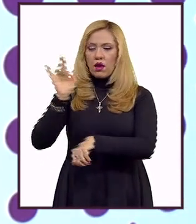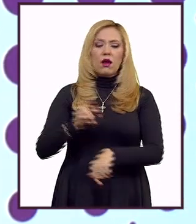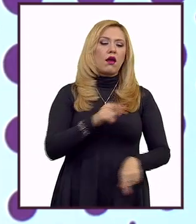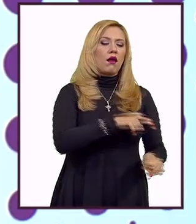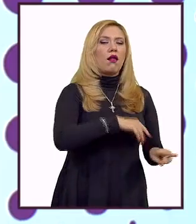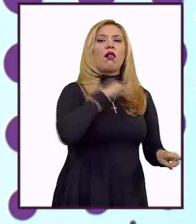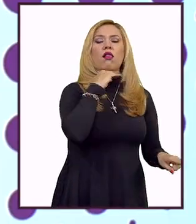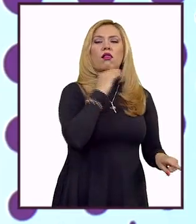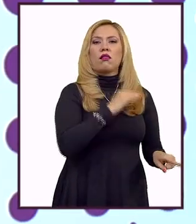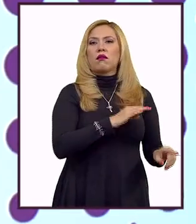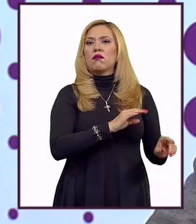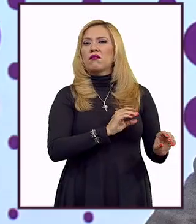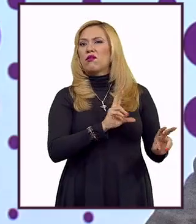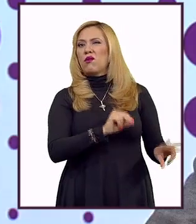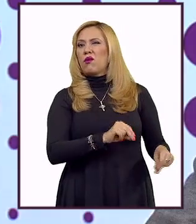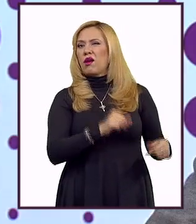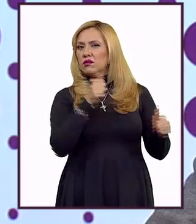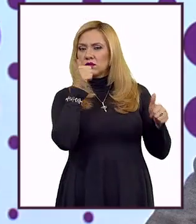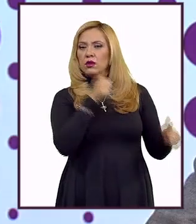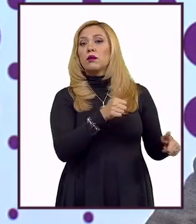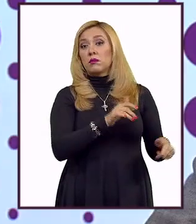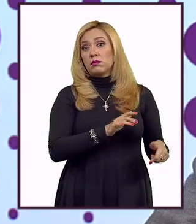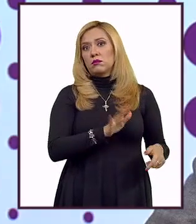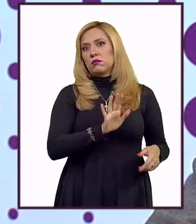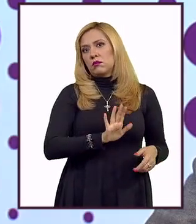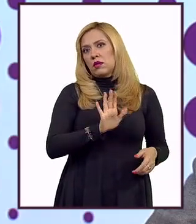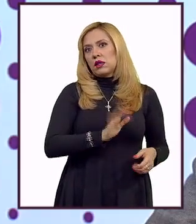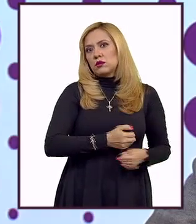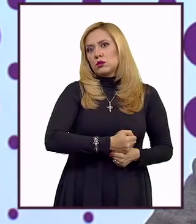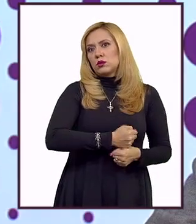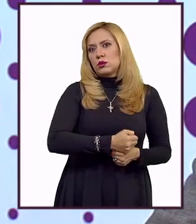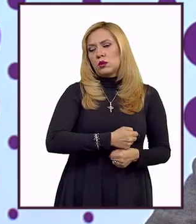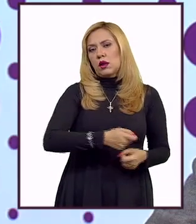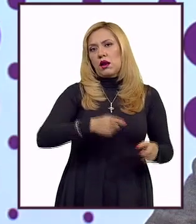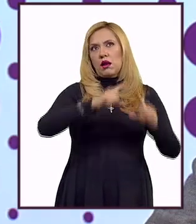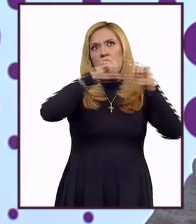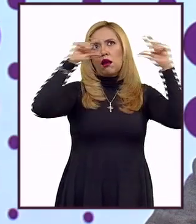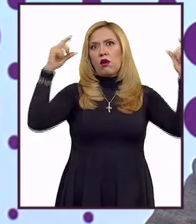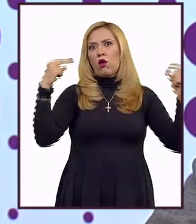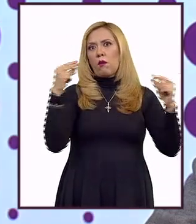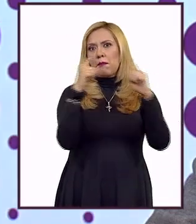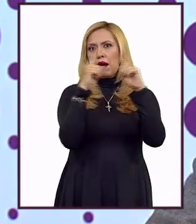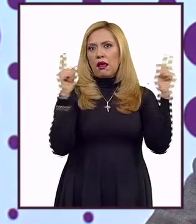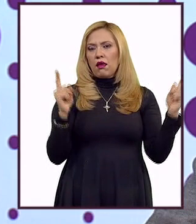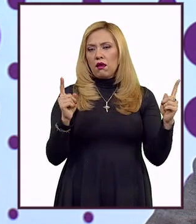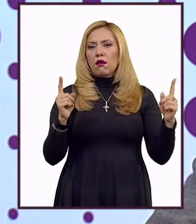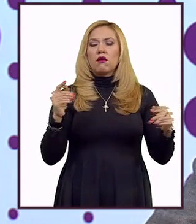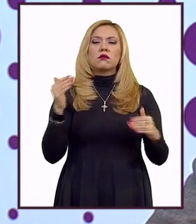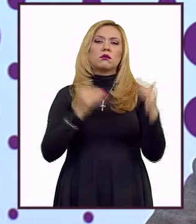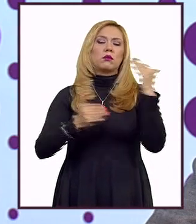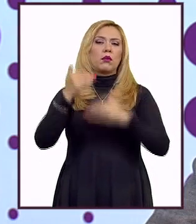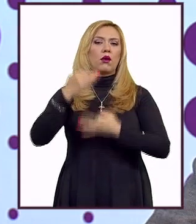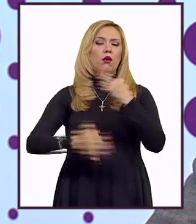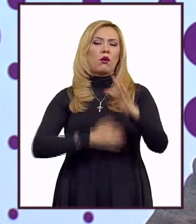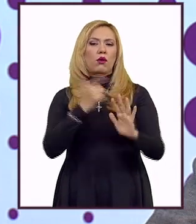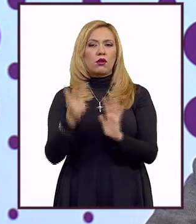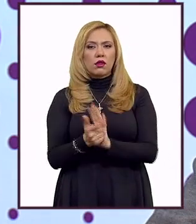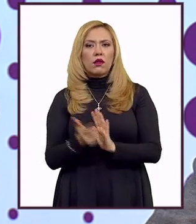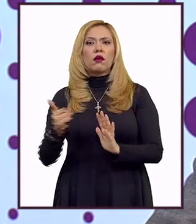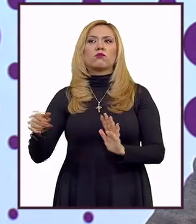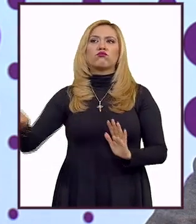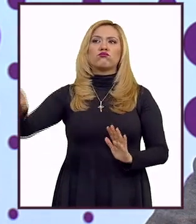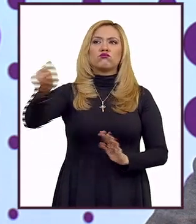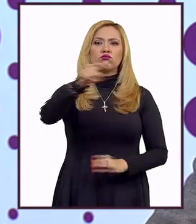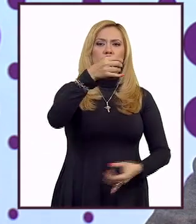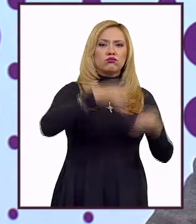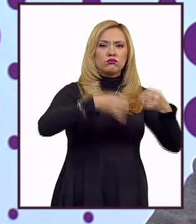Creo, o bueno, es una opinión personal que corresponde, en nuestro caso, a la Suprema Corte y a los órganos jurisdiccionales